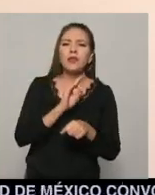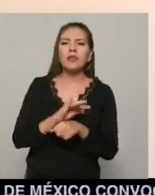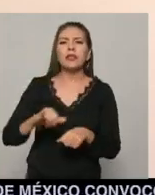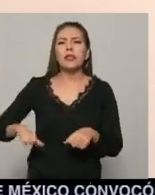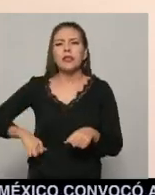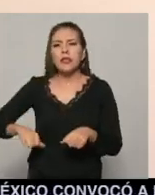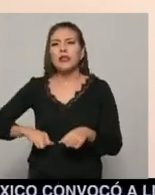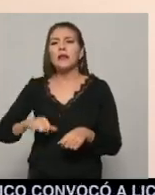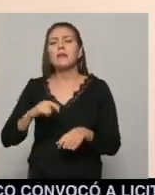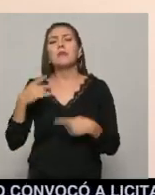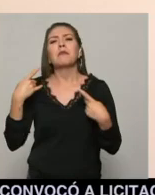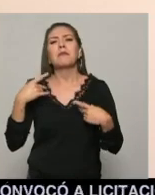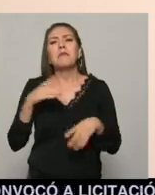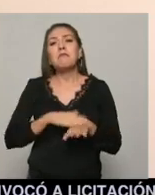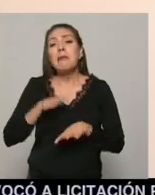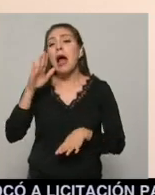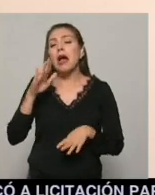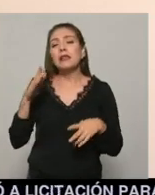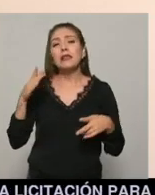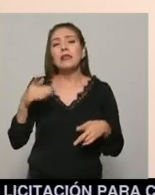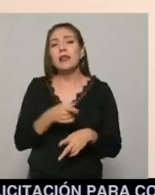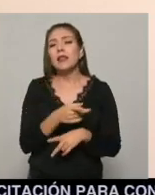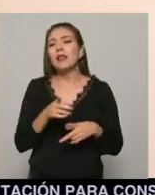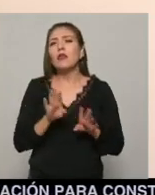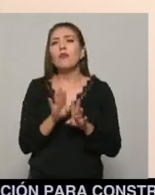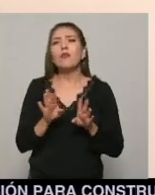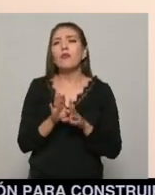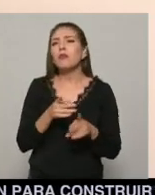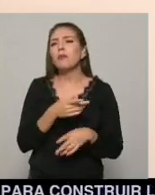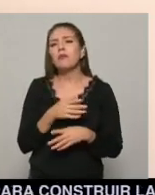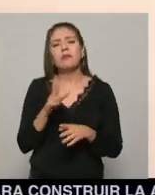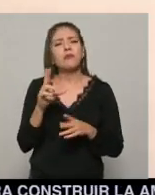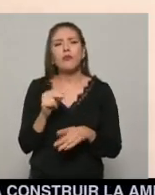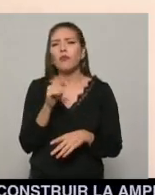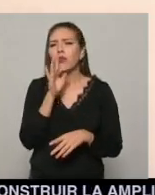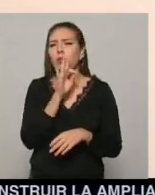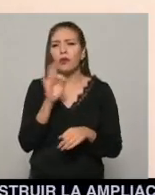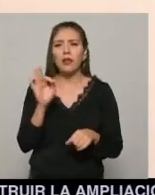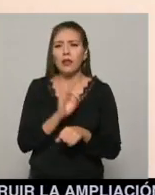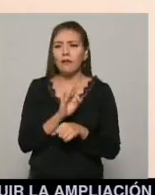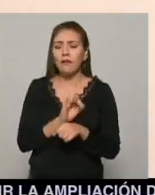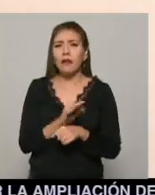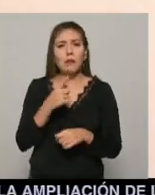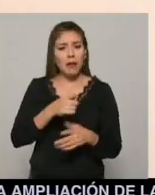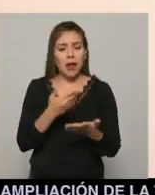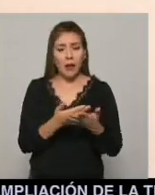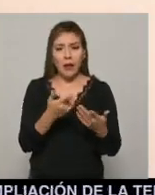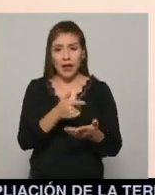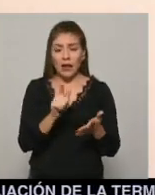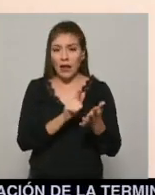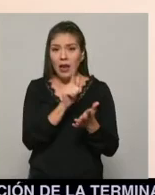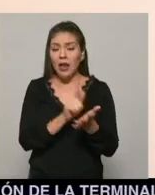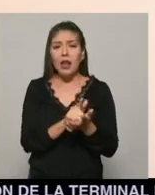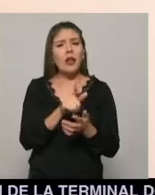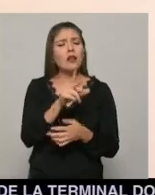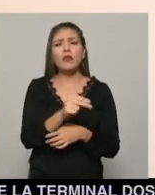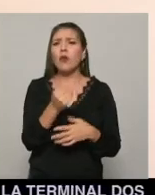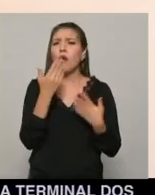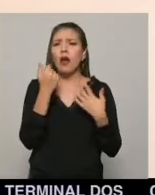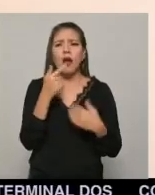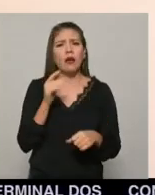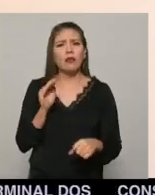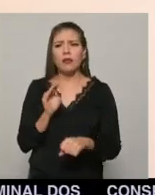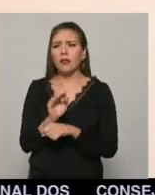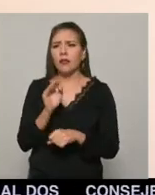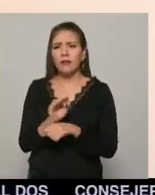los más débiles, en este caso los animales, y no lo hace en absoluto en esta ley. Es una ley que nosotros llamaríamos especista, esto quiere decir